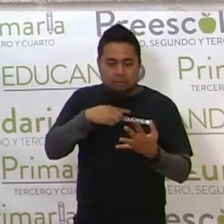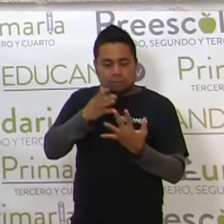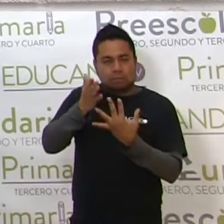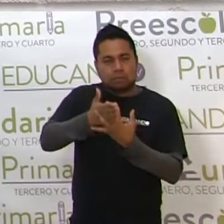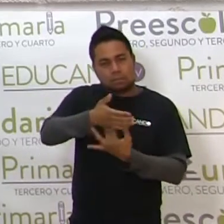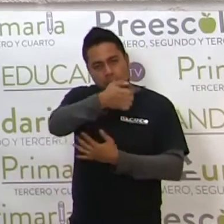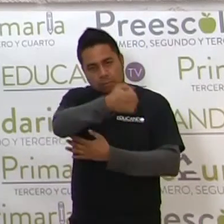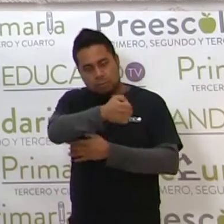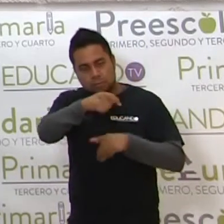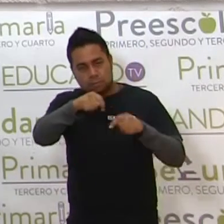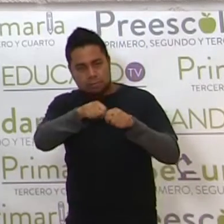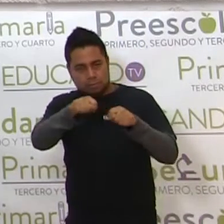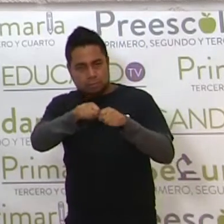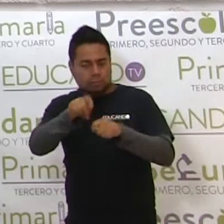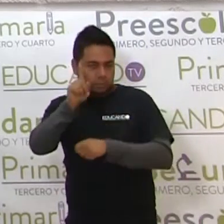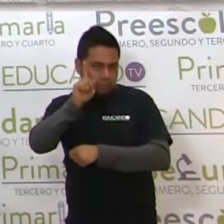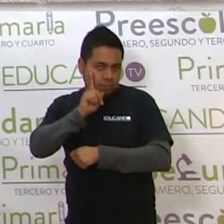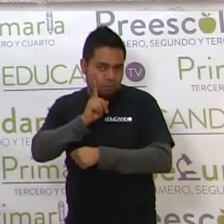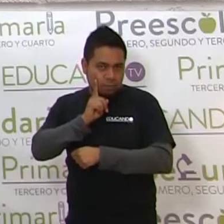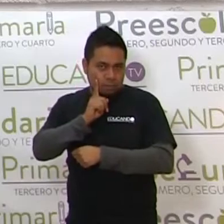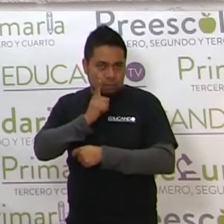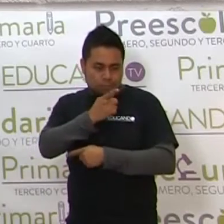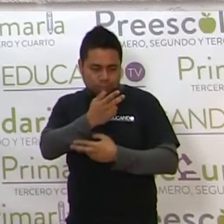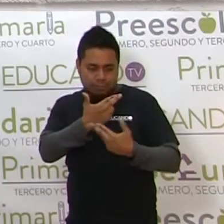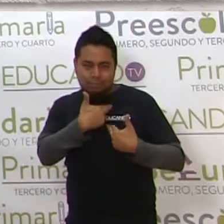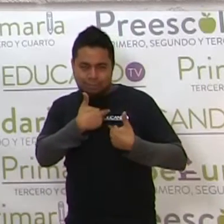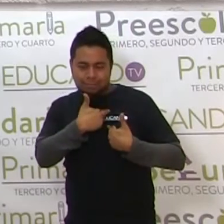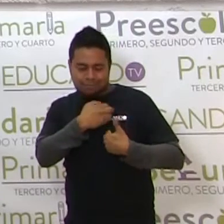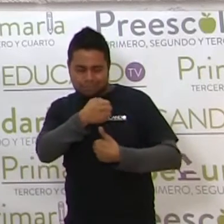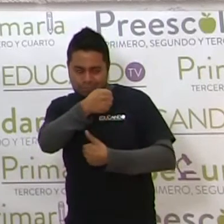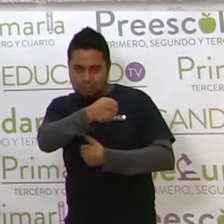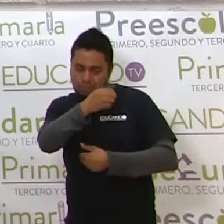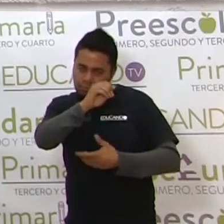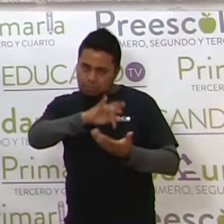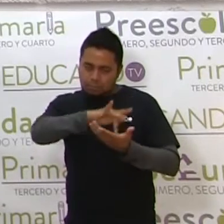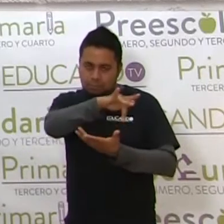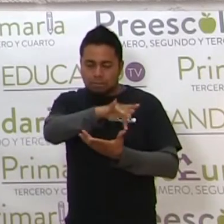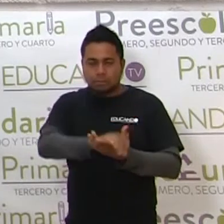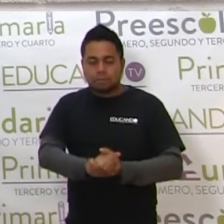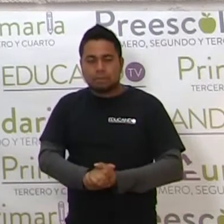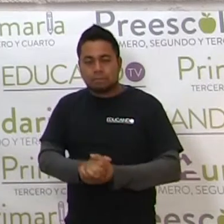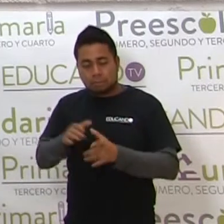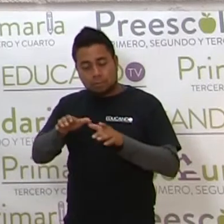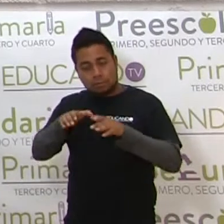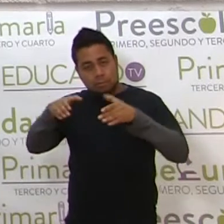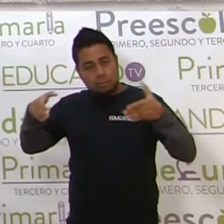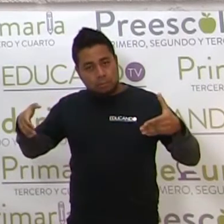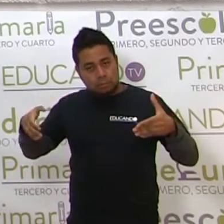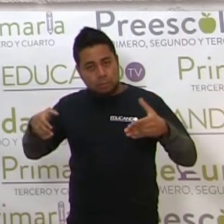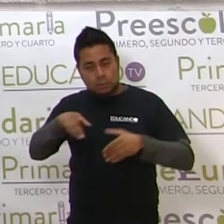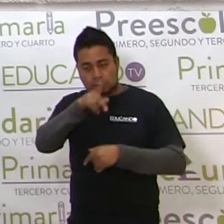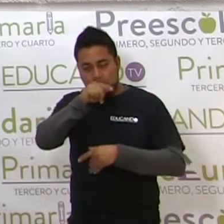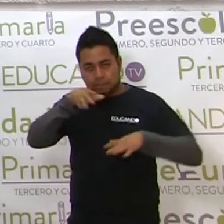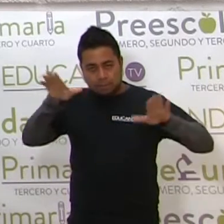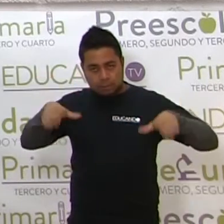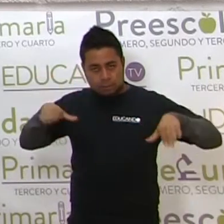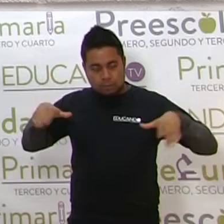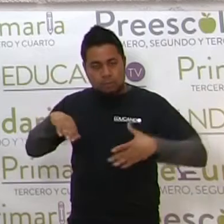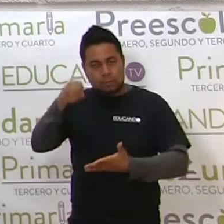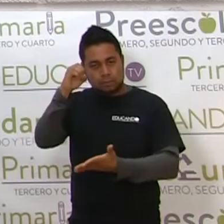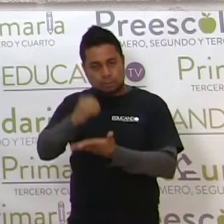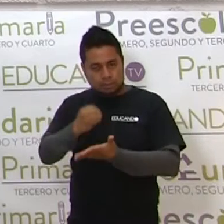saludo a mi amiga que me lo hizo muchísimas gracias y el cuento se llama el pájaro de oro